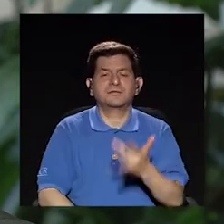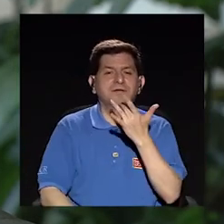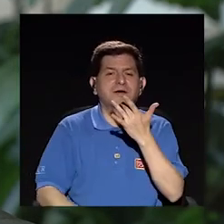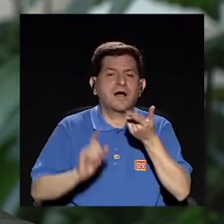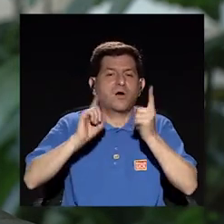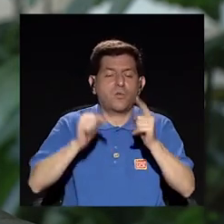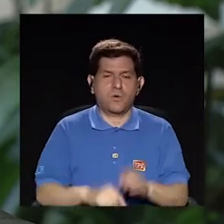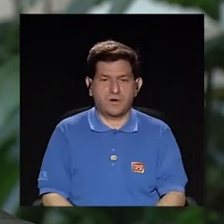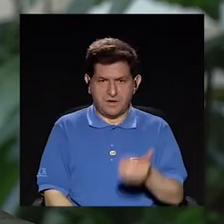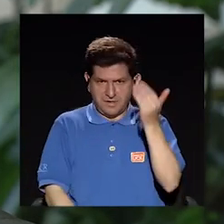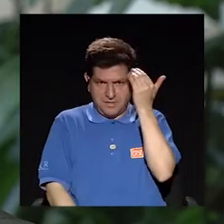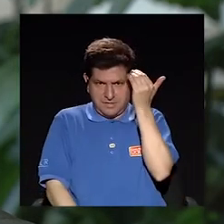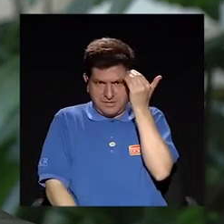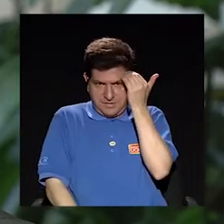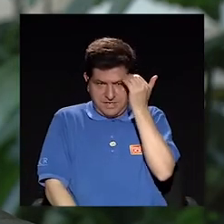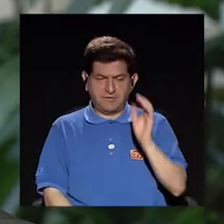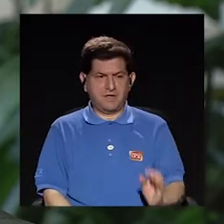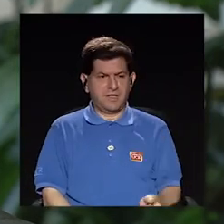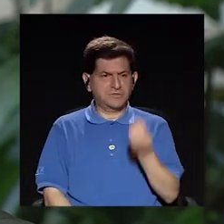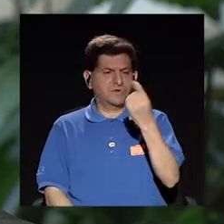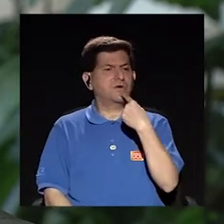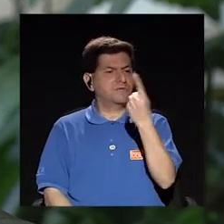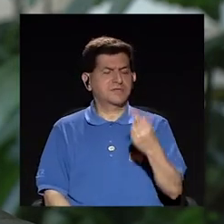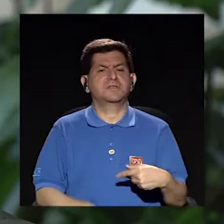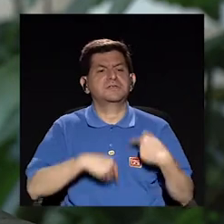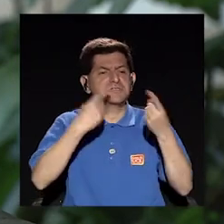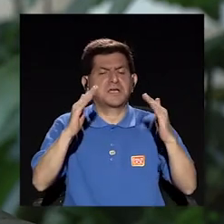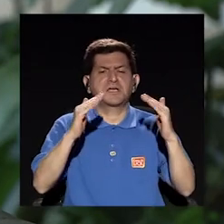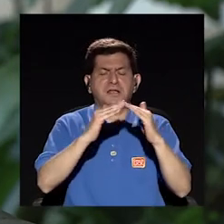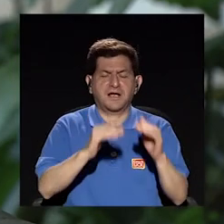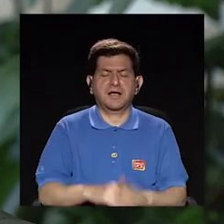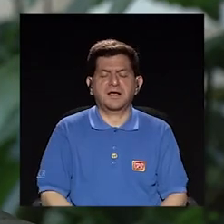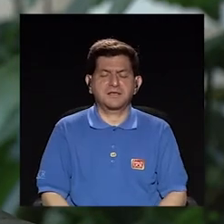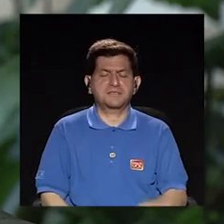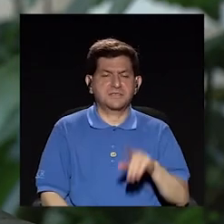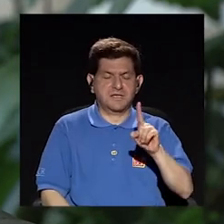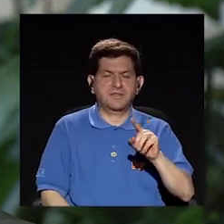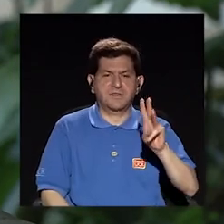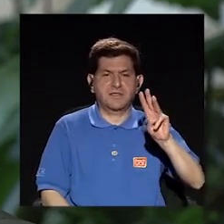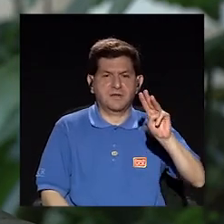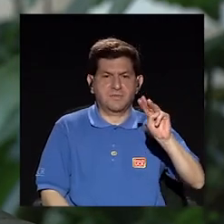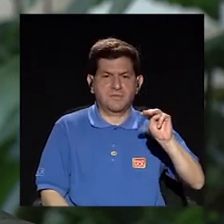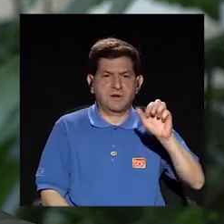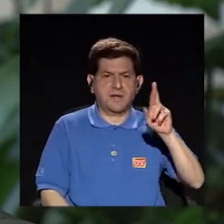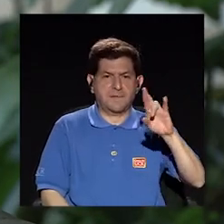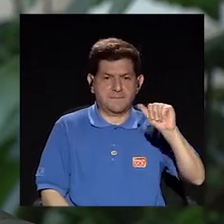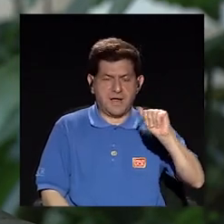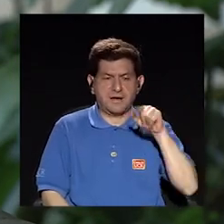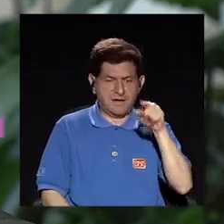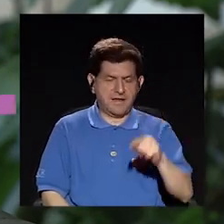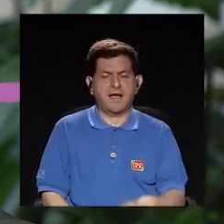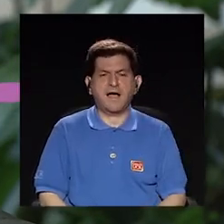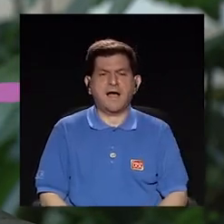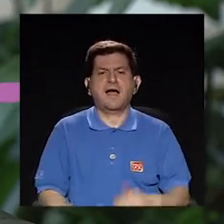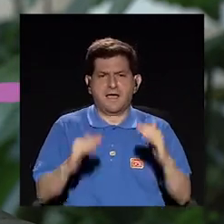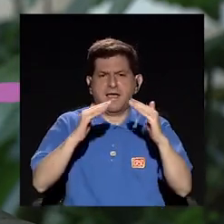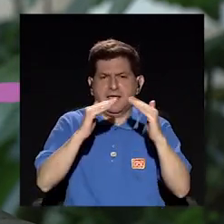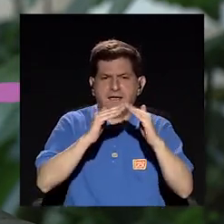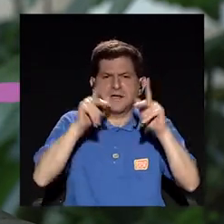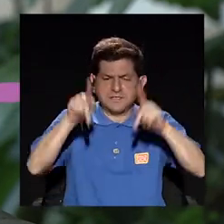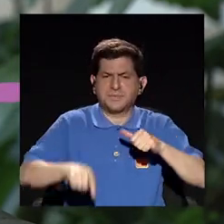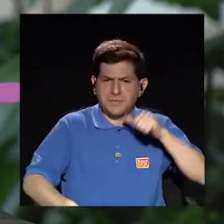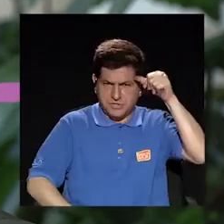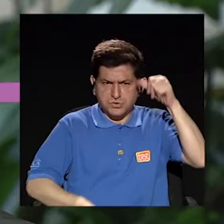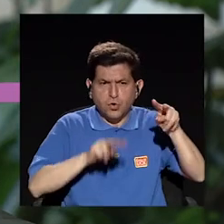actividades. Sepan si realmente cuando un joven le dice vamos a ir a la casa de María a hacer una tarea, si hay un adulto en esa casa